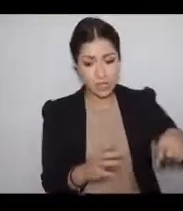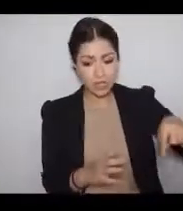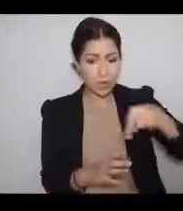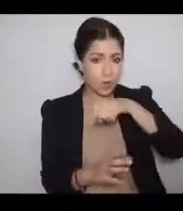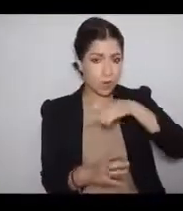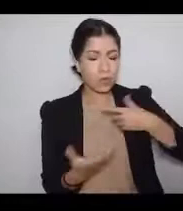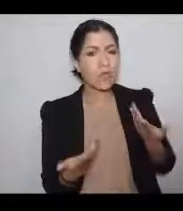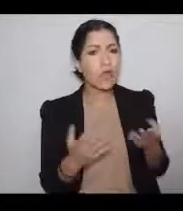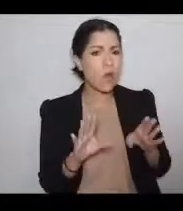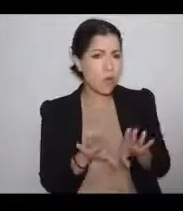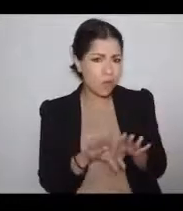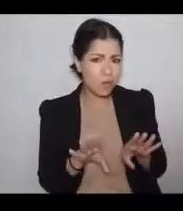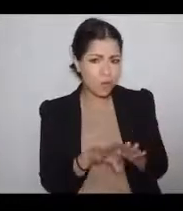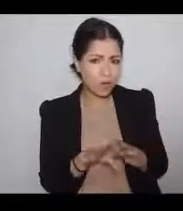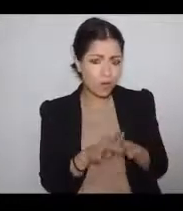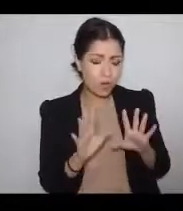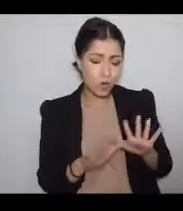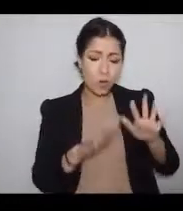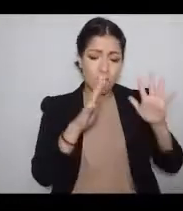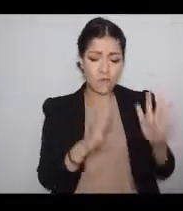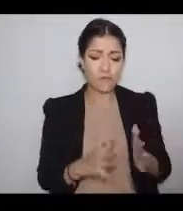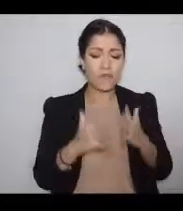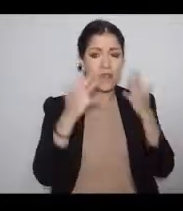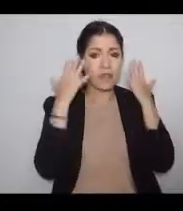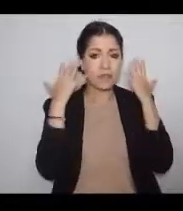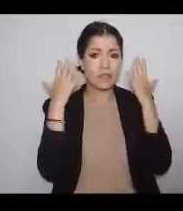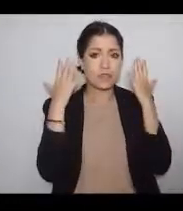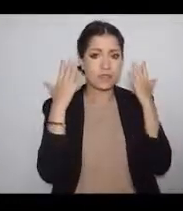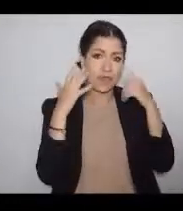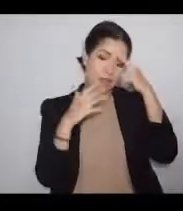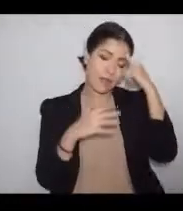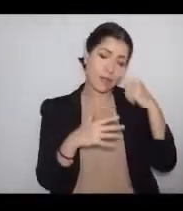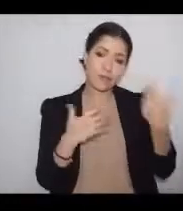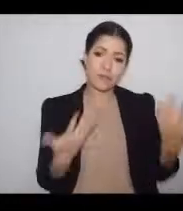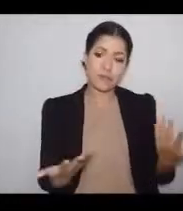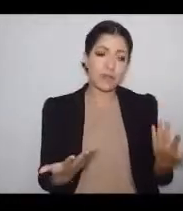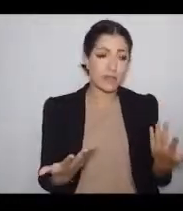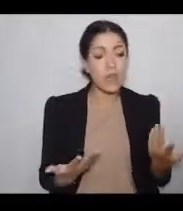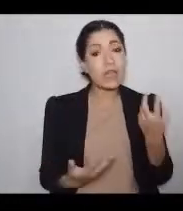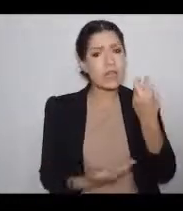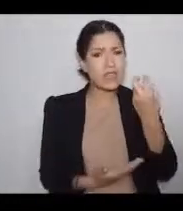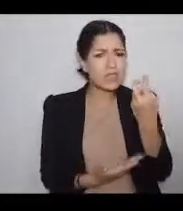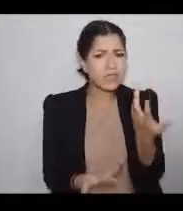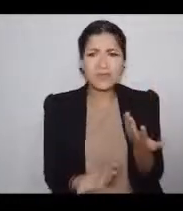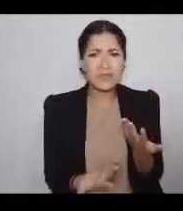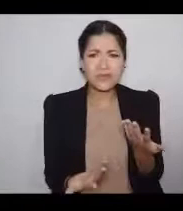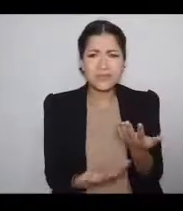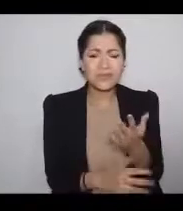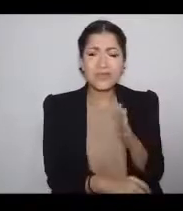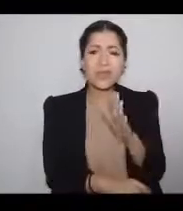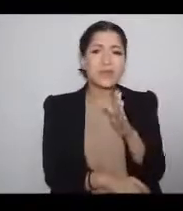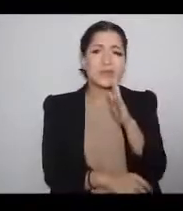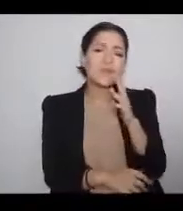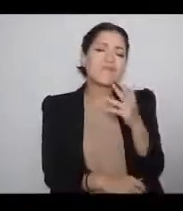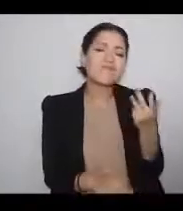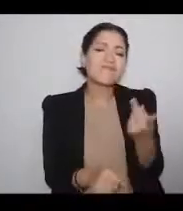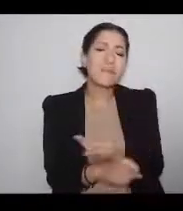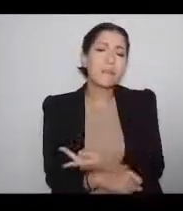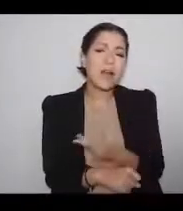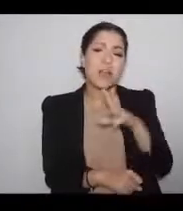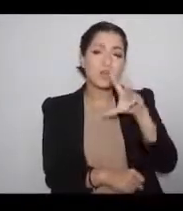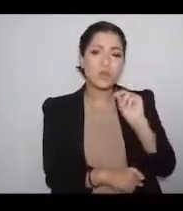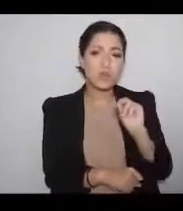adquiriría más velocidad que una bala disparada hacia el este. Y eso no sucede.